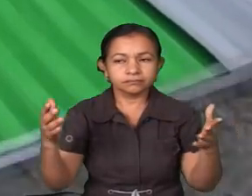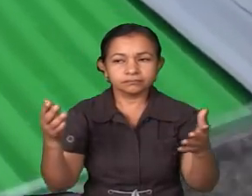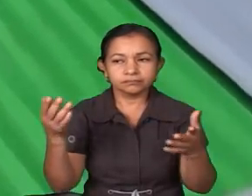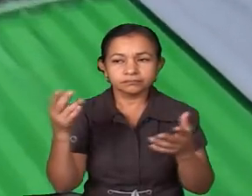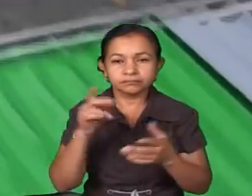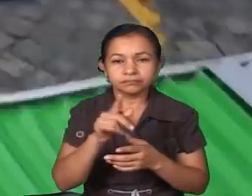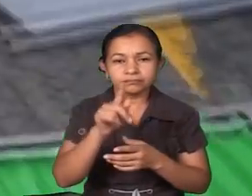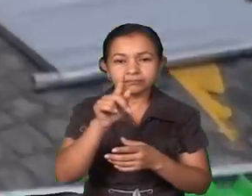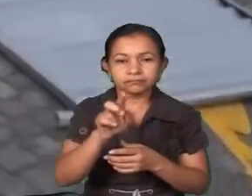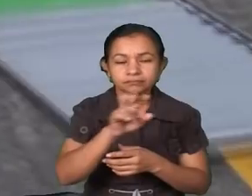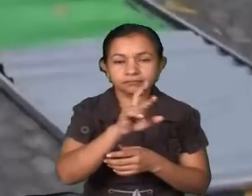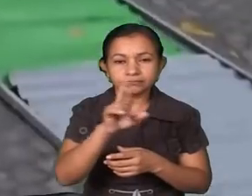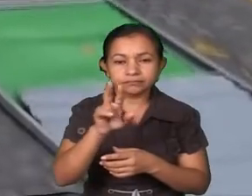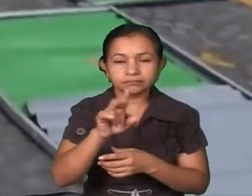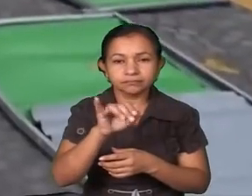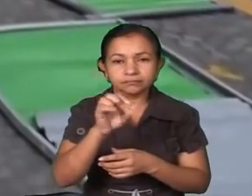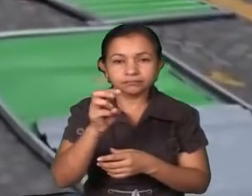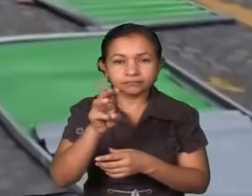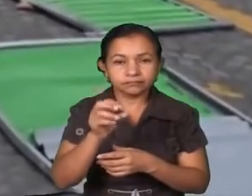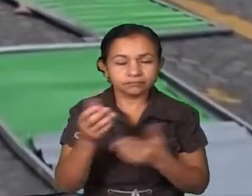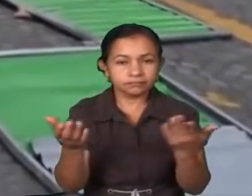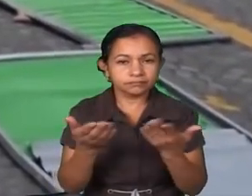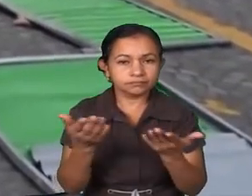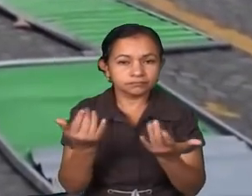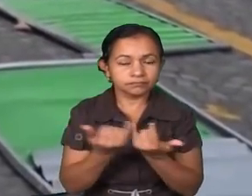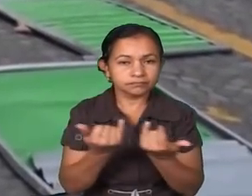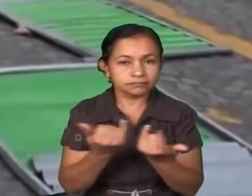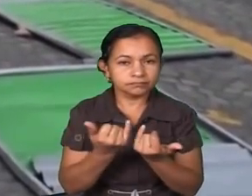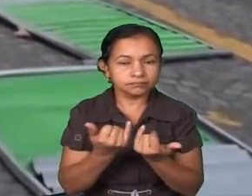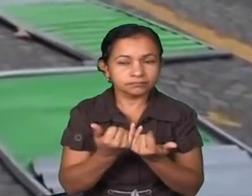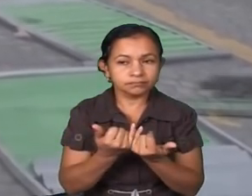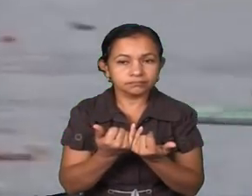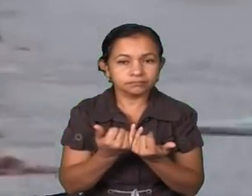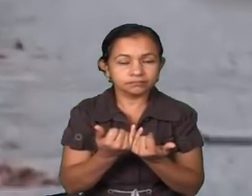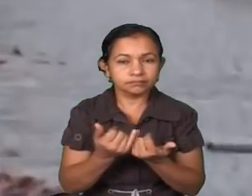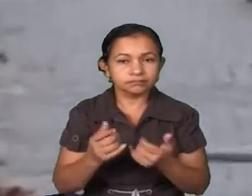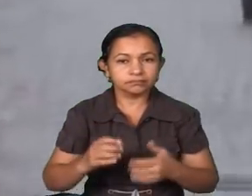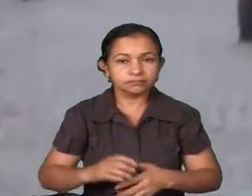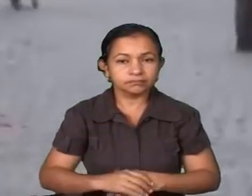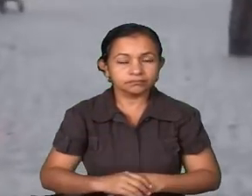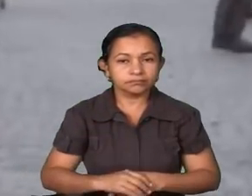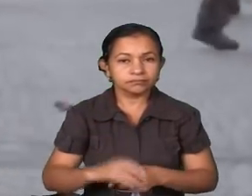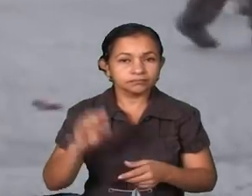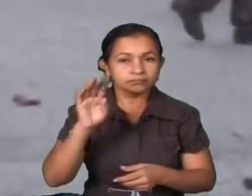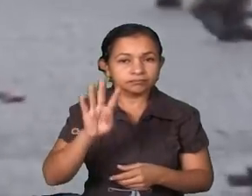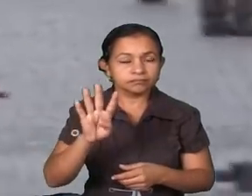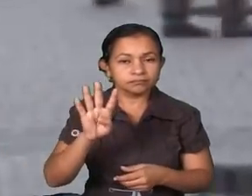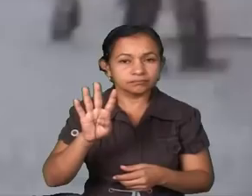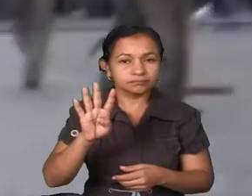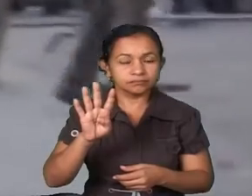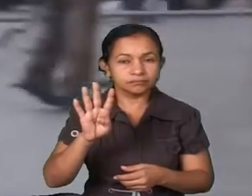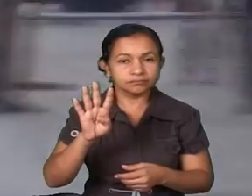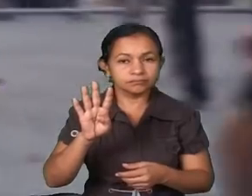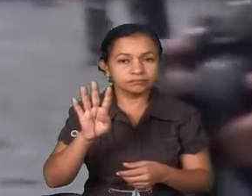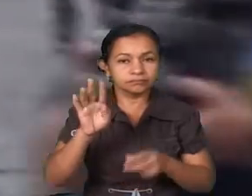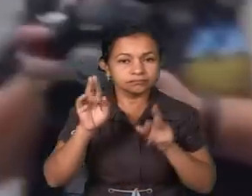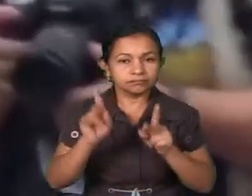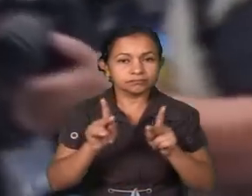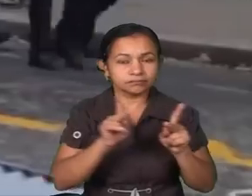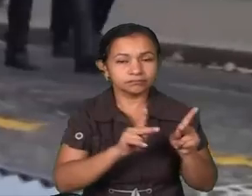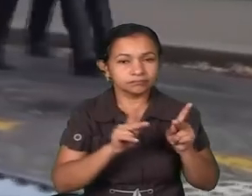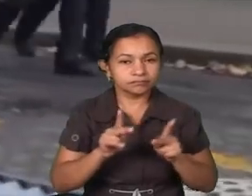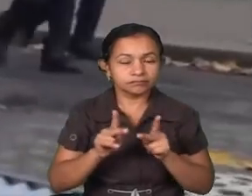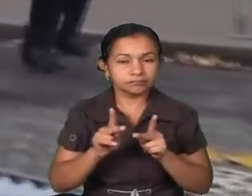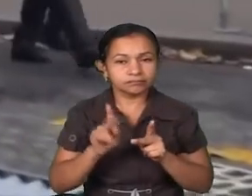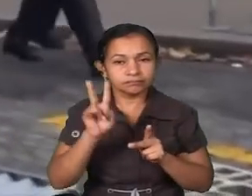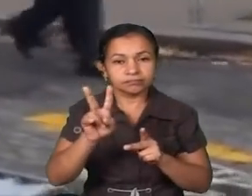terrorismo por parte del Estado francés son precisamente líderes sindicales. 4 de ellos líderes sindicales de las 4